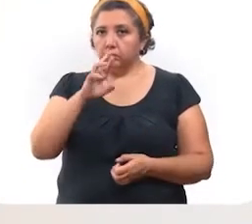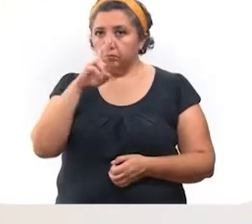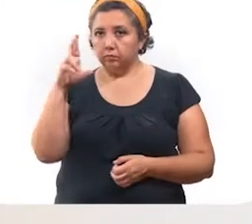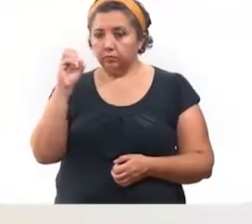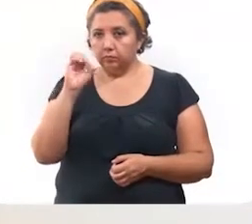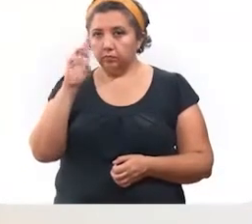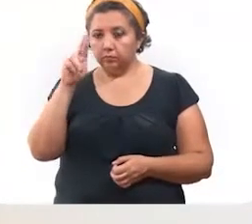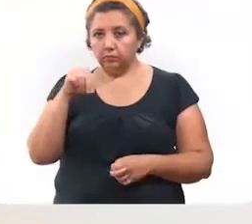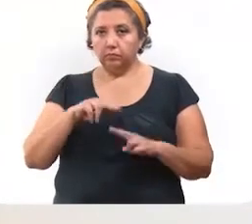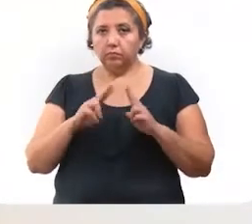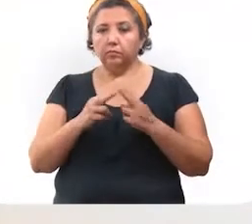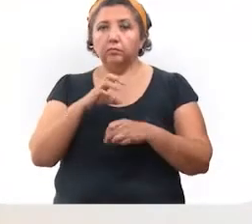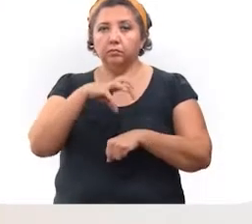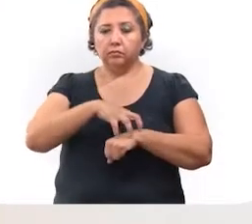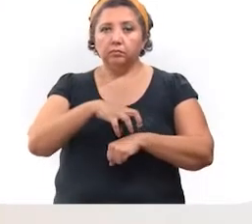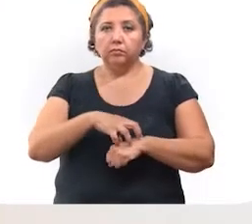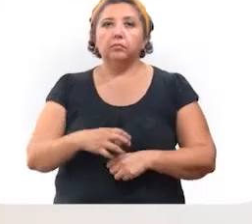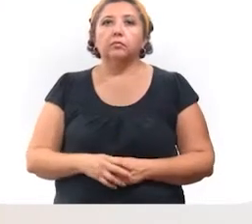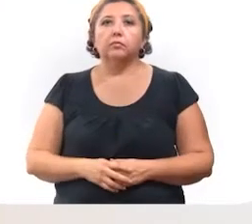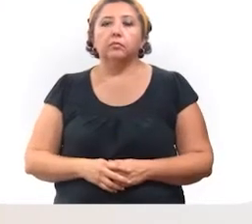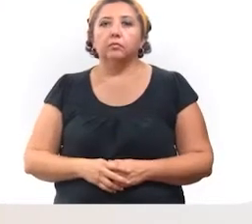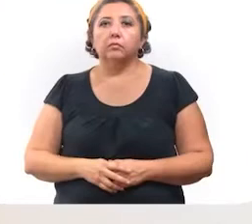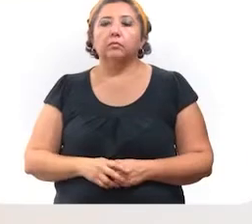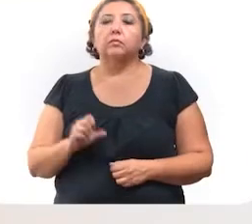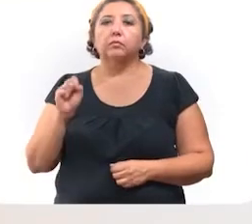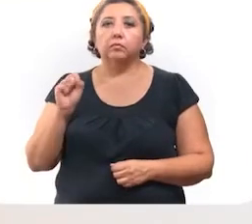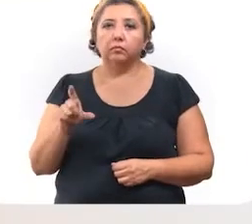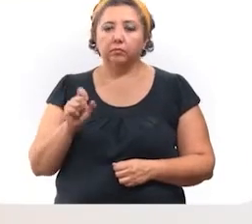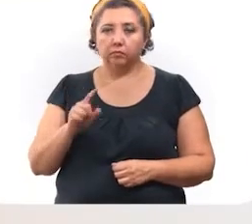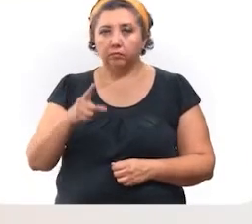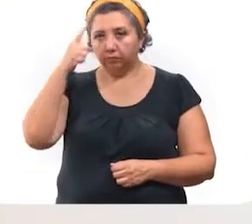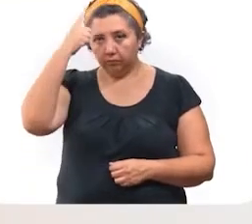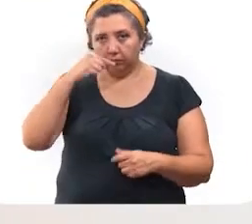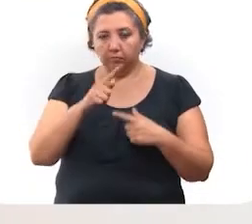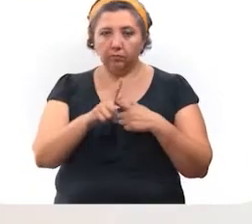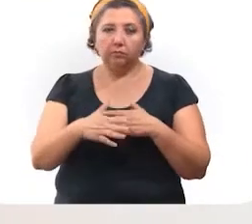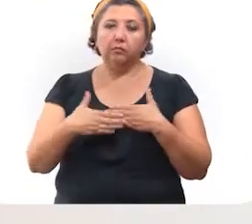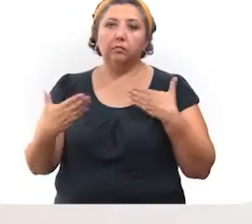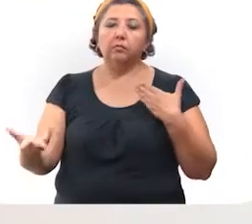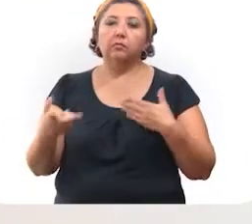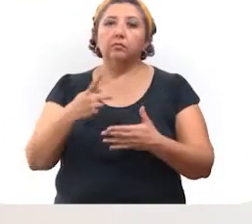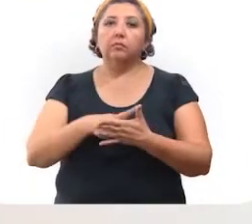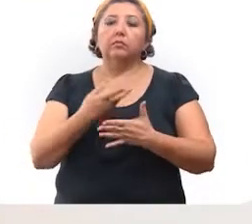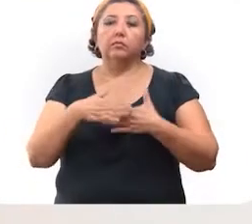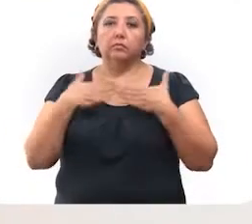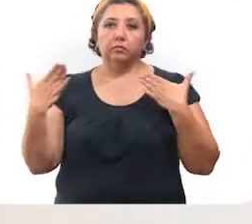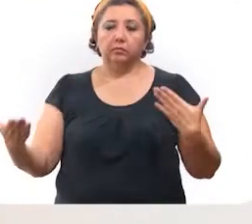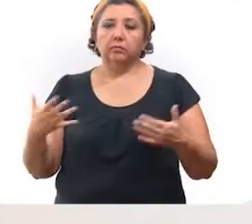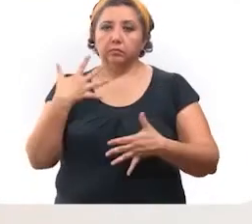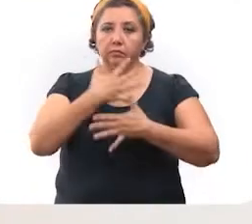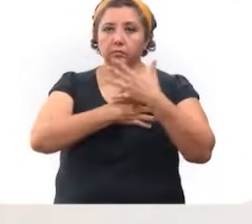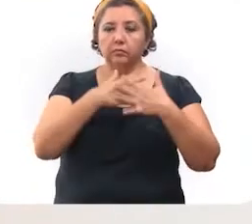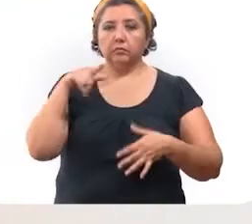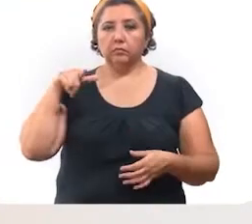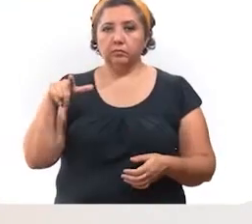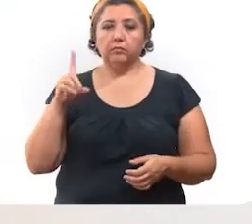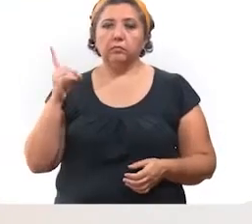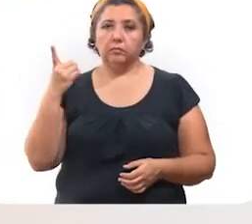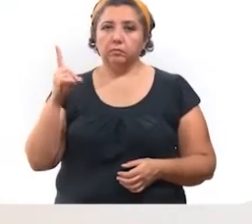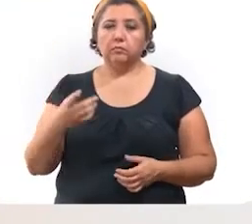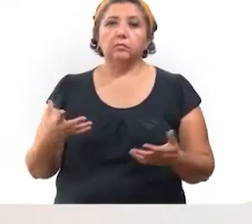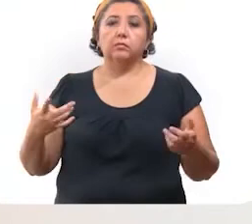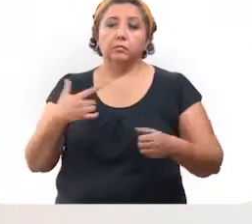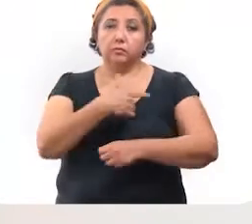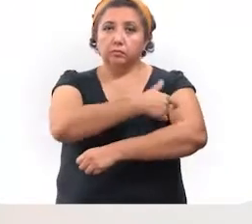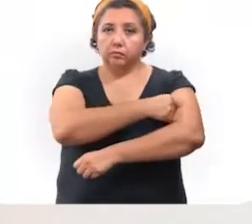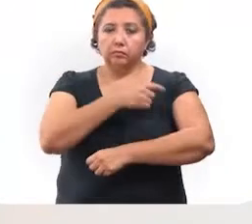Socorro Cerón de la Unidad Deportiva Cuculcán. Asimismo, y para continuar avanzando en este proceso, del 15 al 17 de diciembre